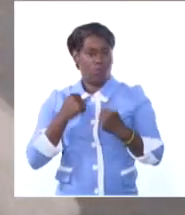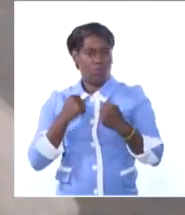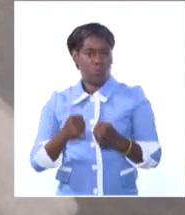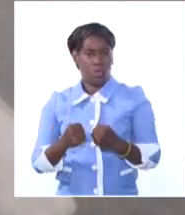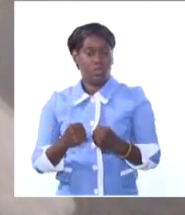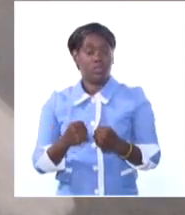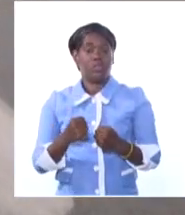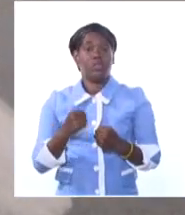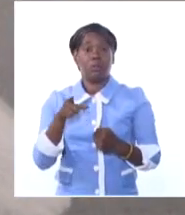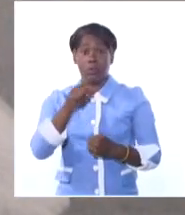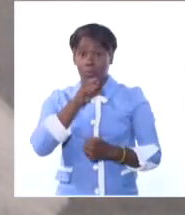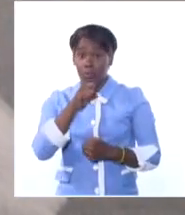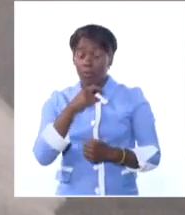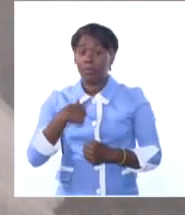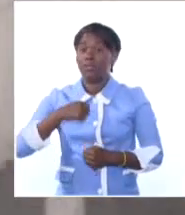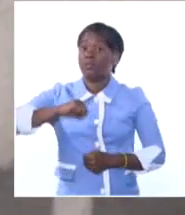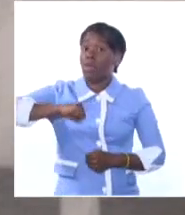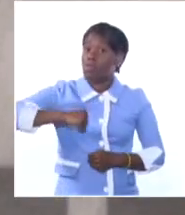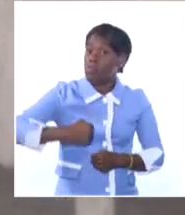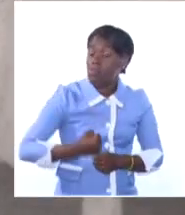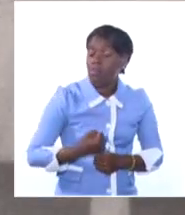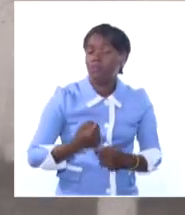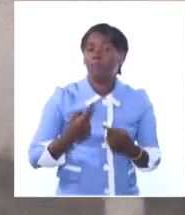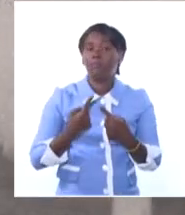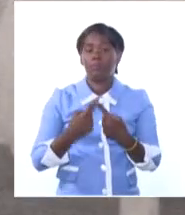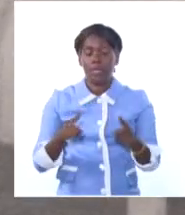gente. Pero